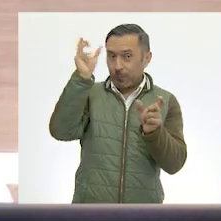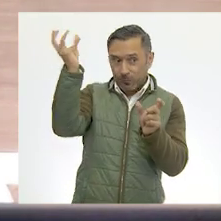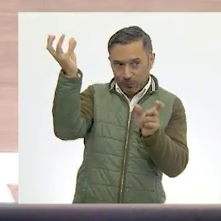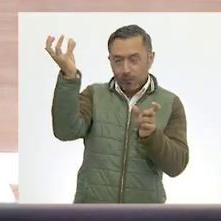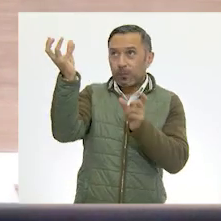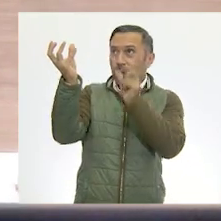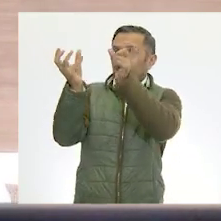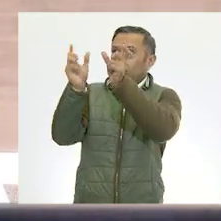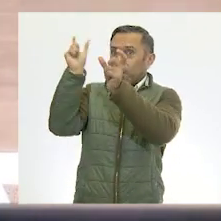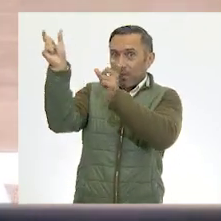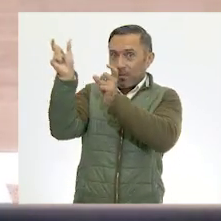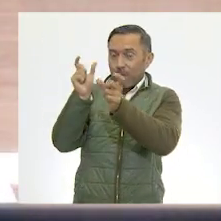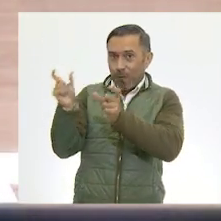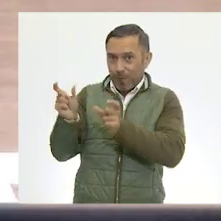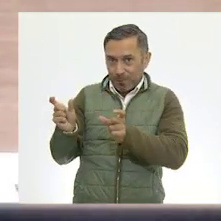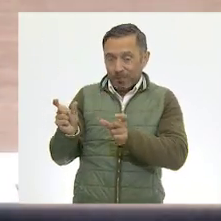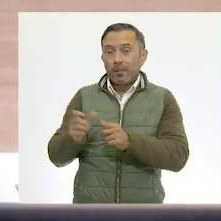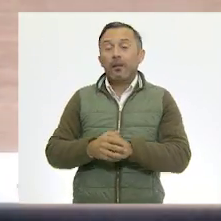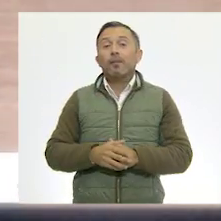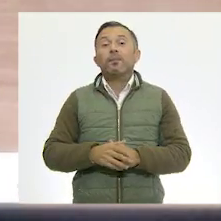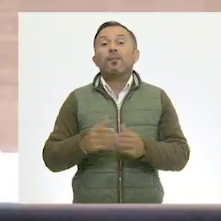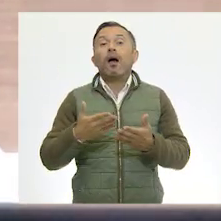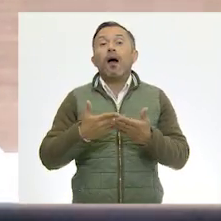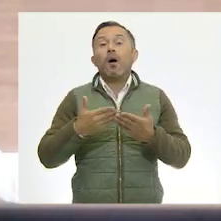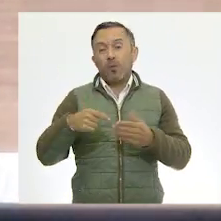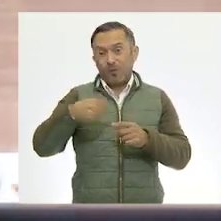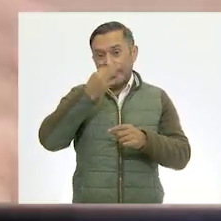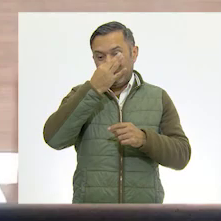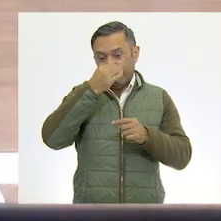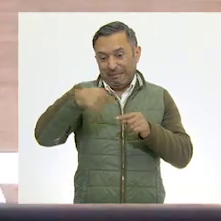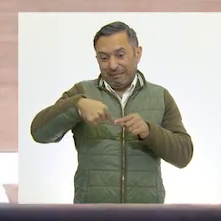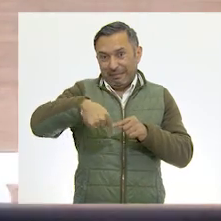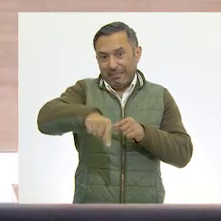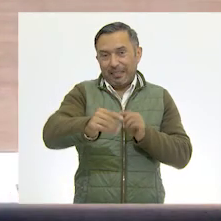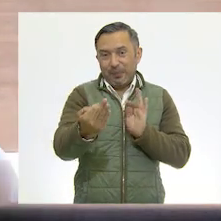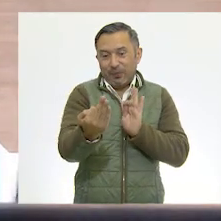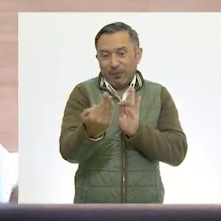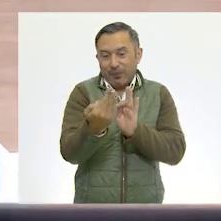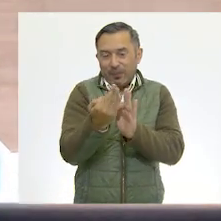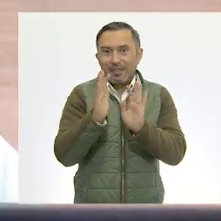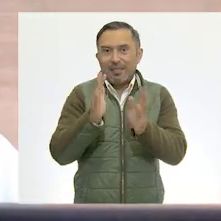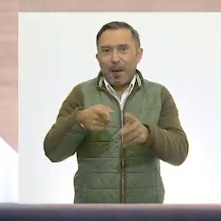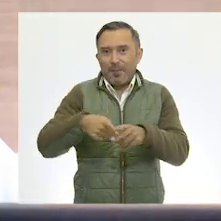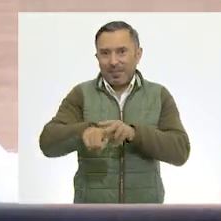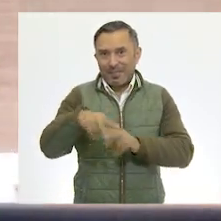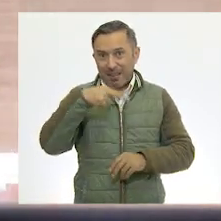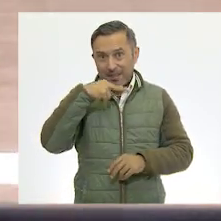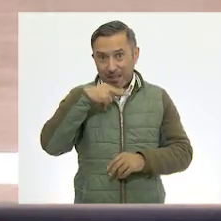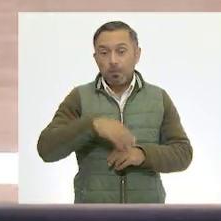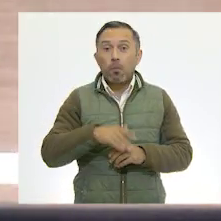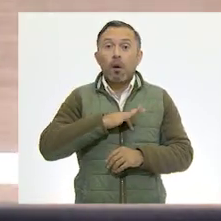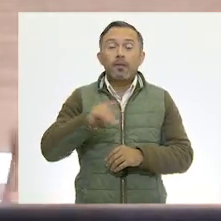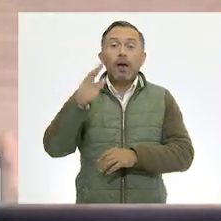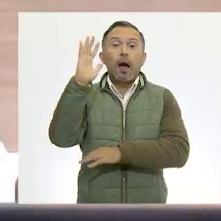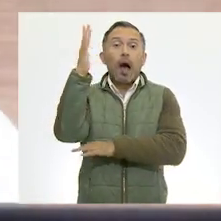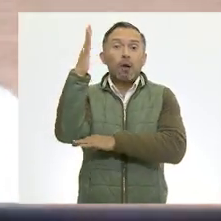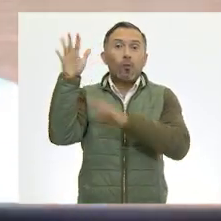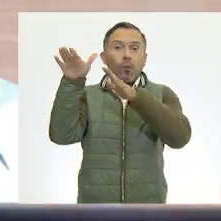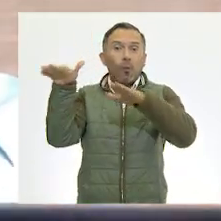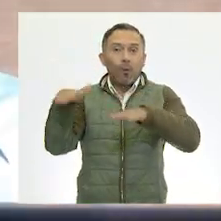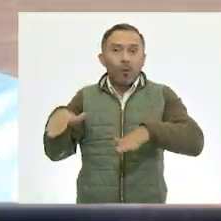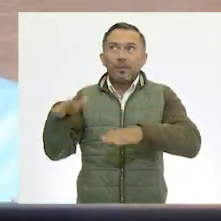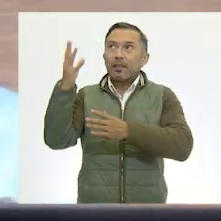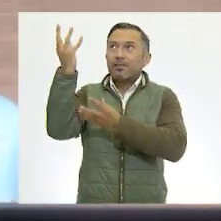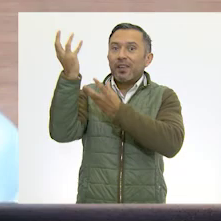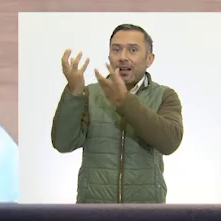de esferas ahora que nos acercamos a las cuestiones navideñas, ¿no? Entonces, este árbol navideño de esferas, de palabras, o por consiguiente, si ustedes quieren,